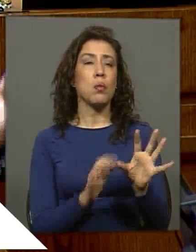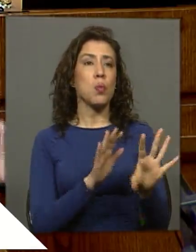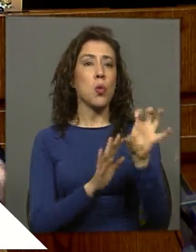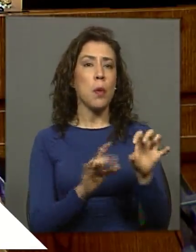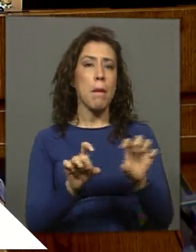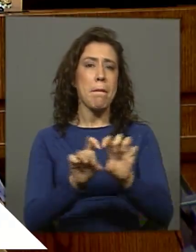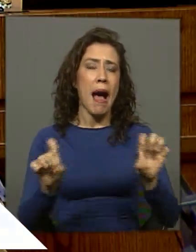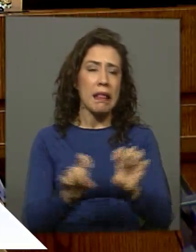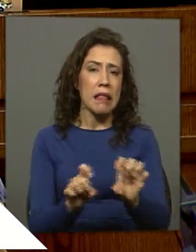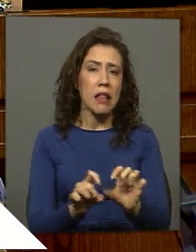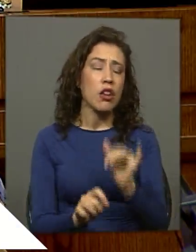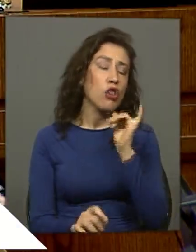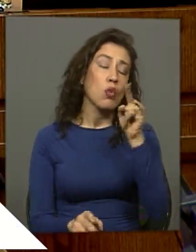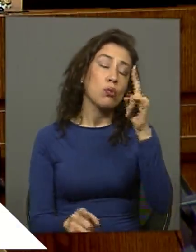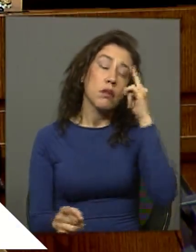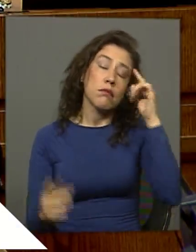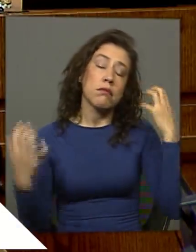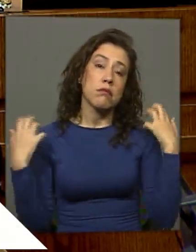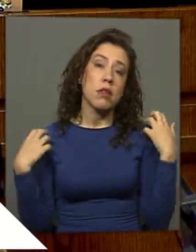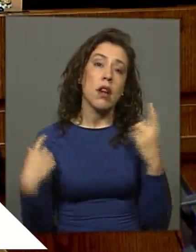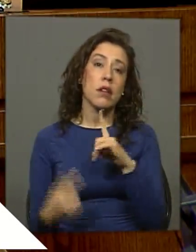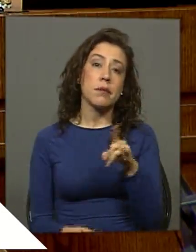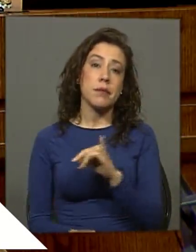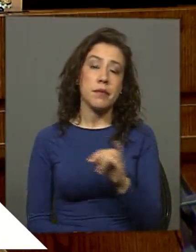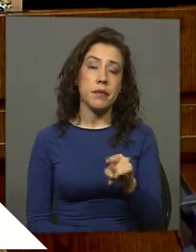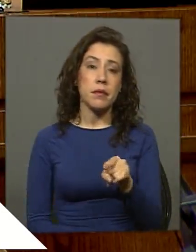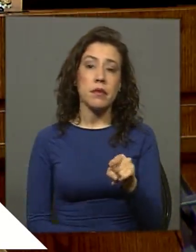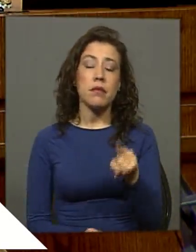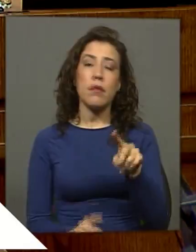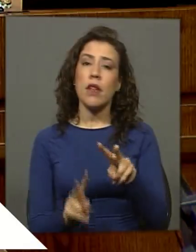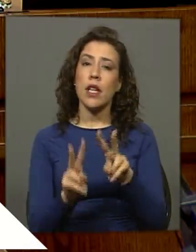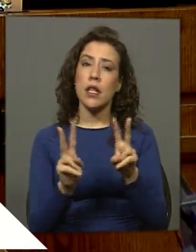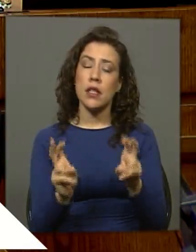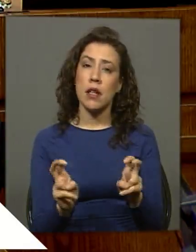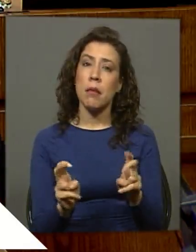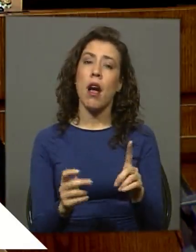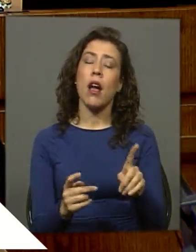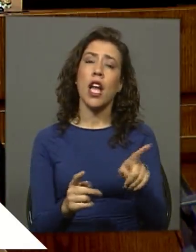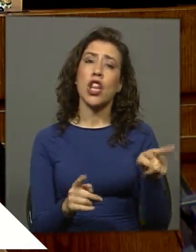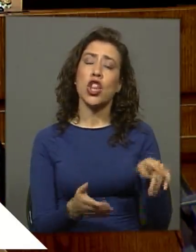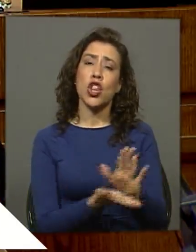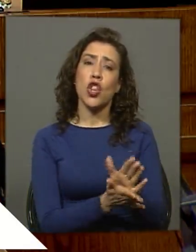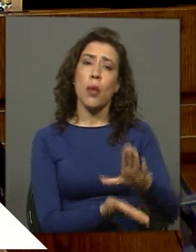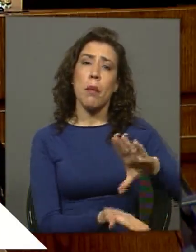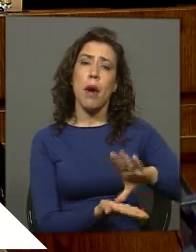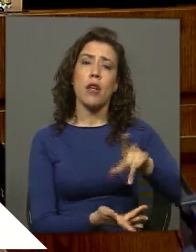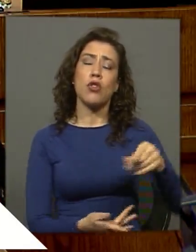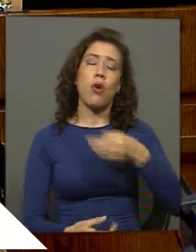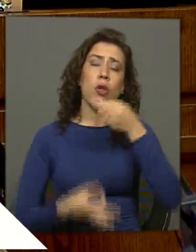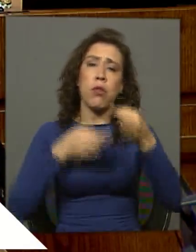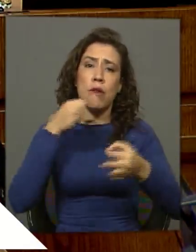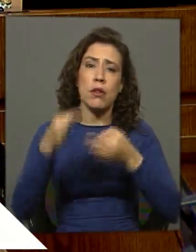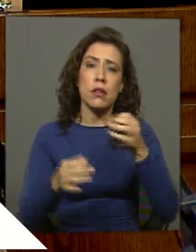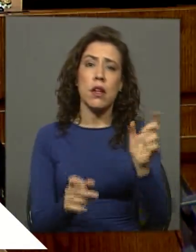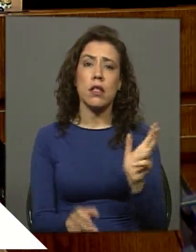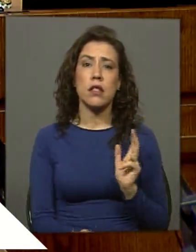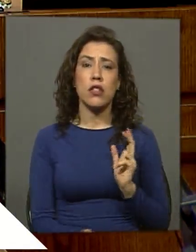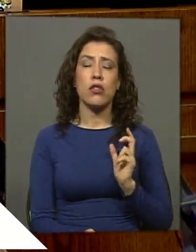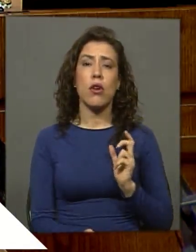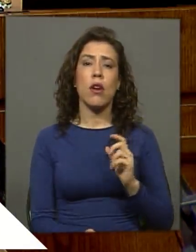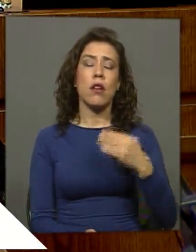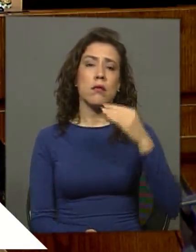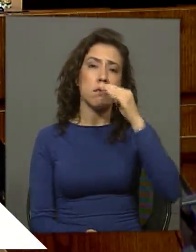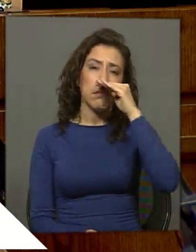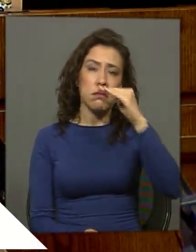no sé usted lo verá con impuesto interno pero es un tema sentido a lo largo del país que lo están presentando los señores productores